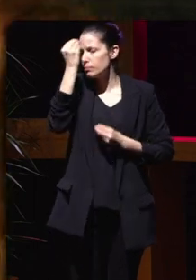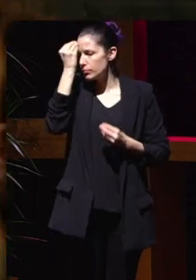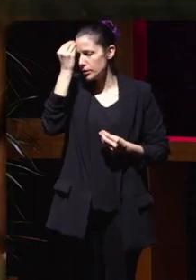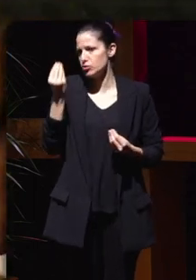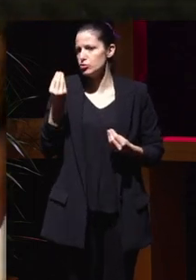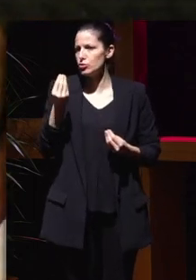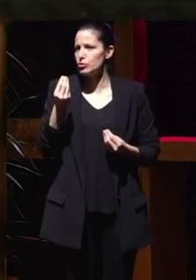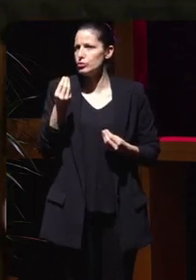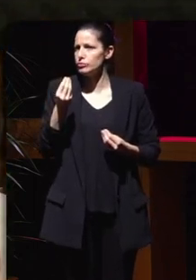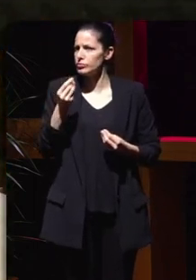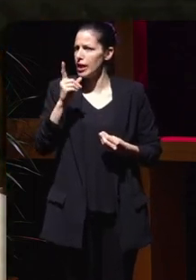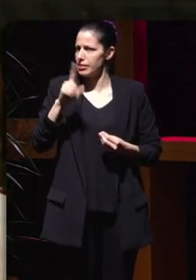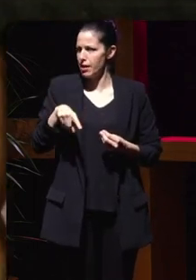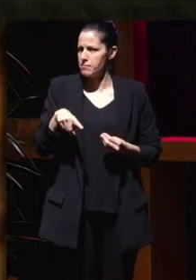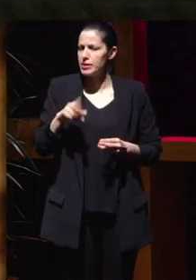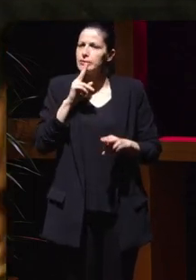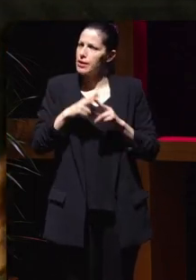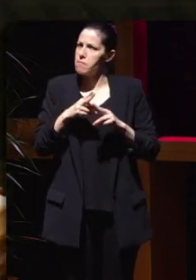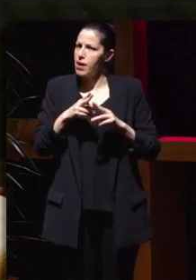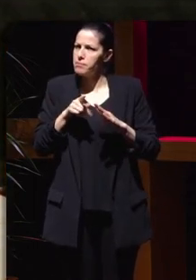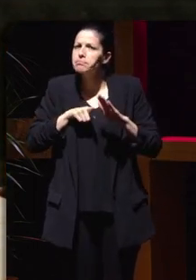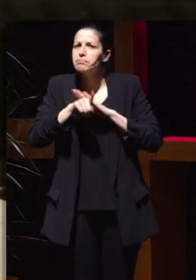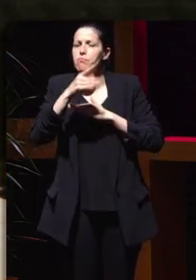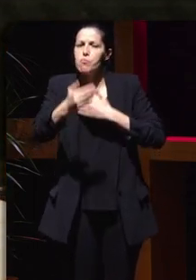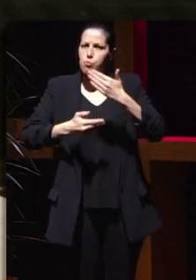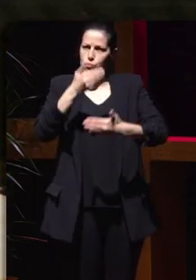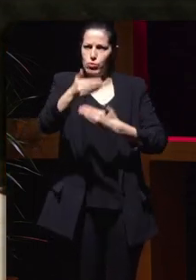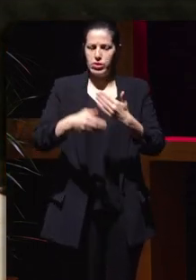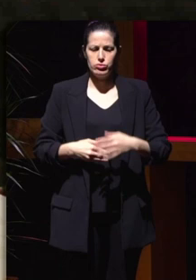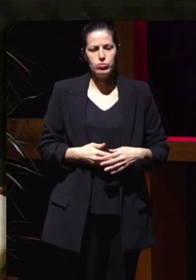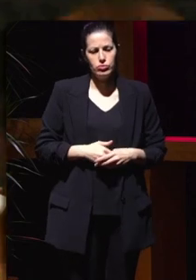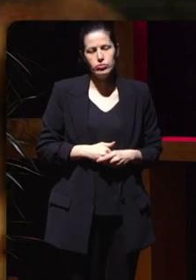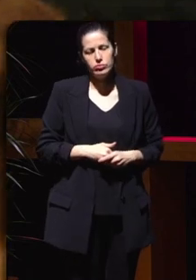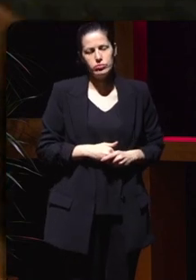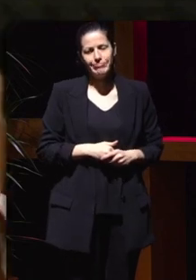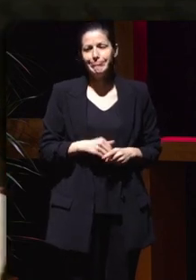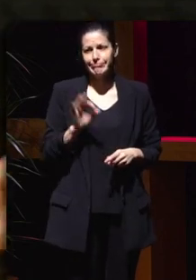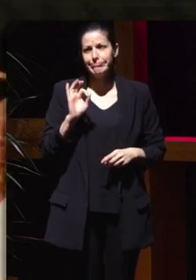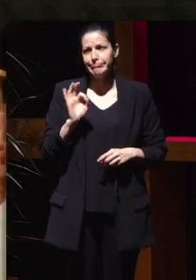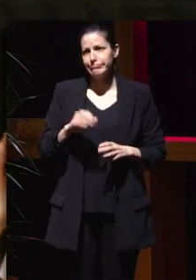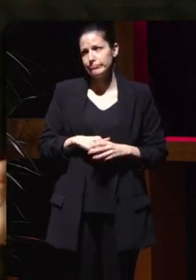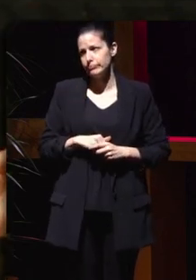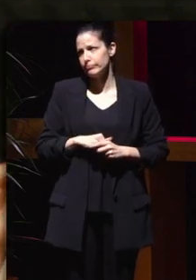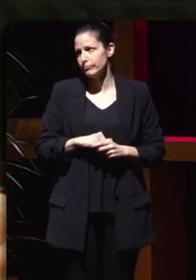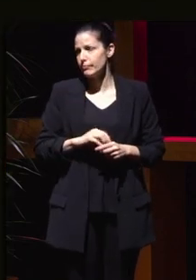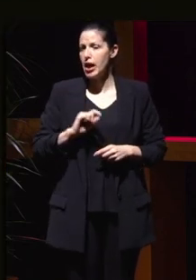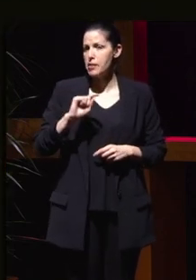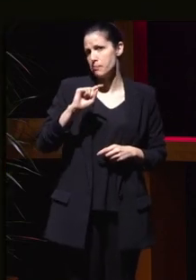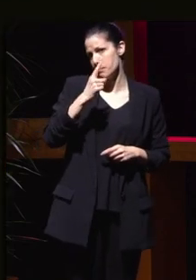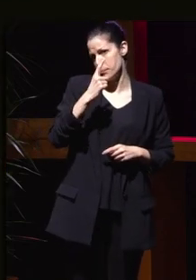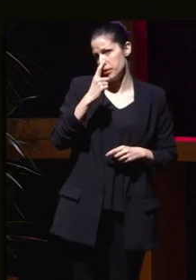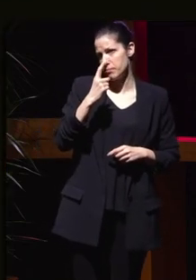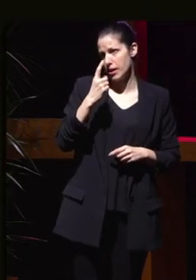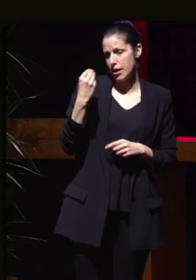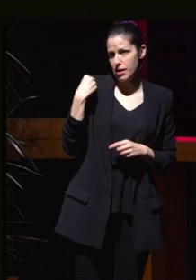de este proceso no sí sí Bueno respondiendo primero